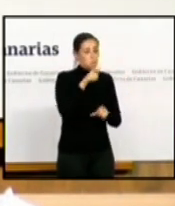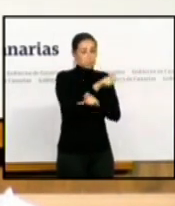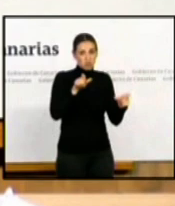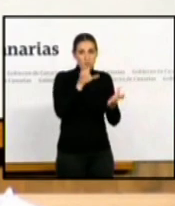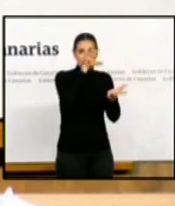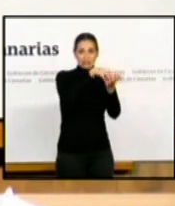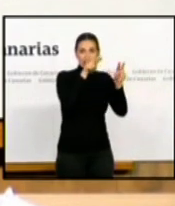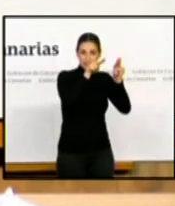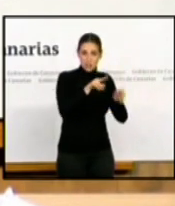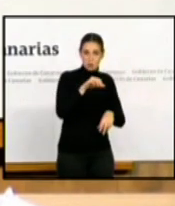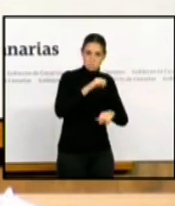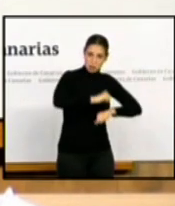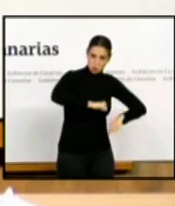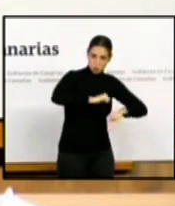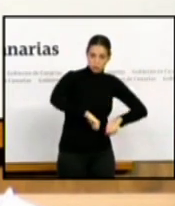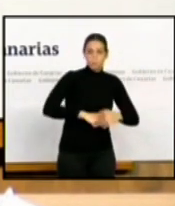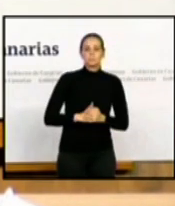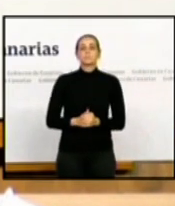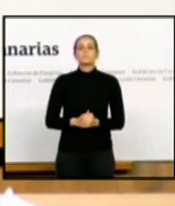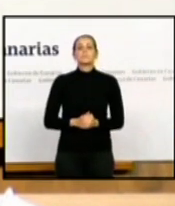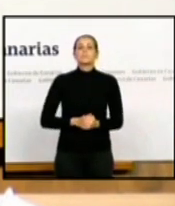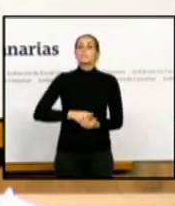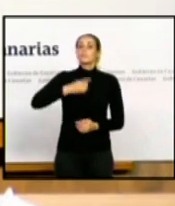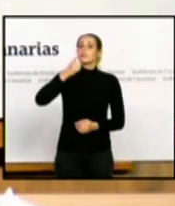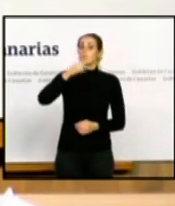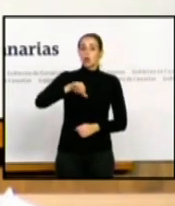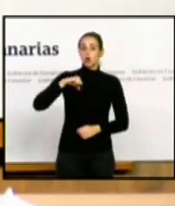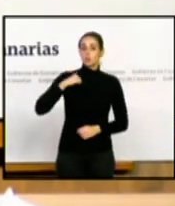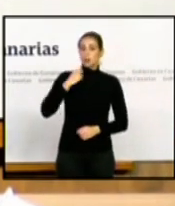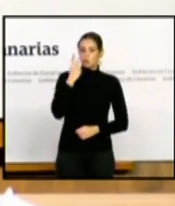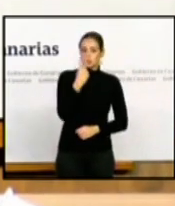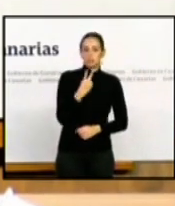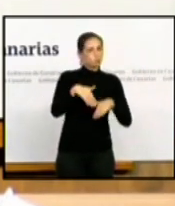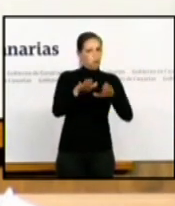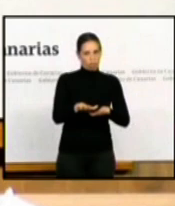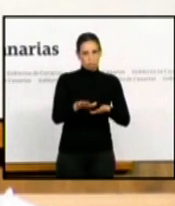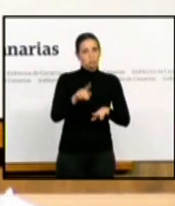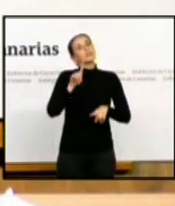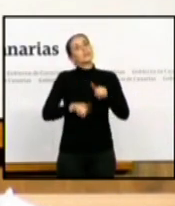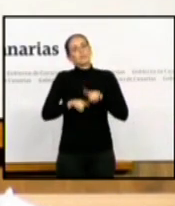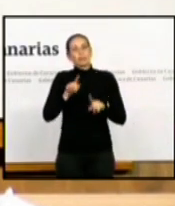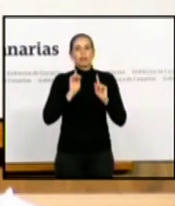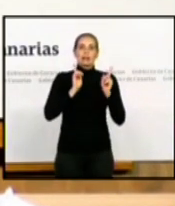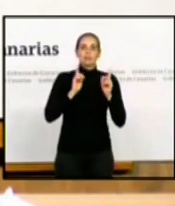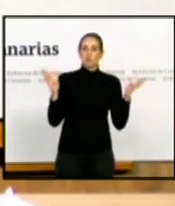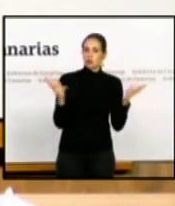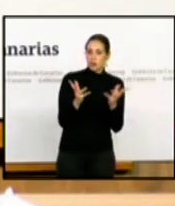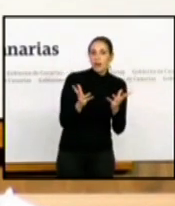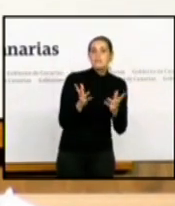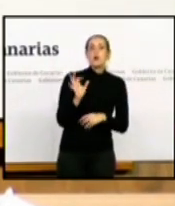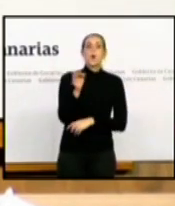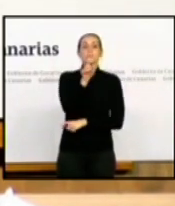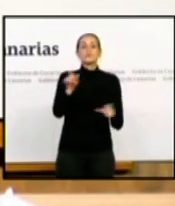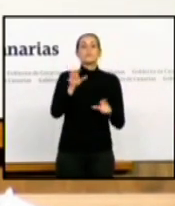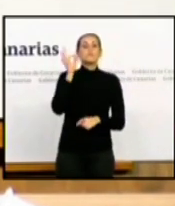mayores. También se suspenden las visitas a los hospitales, salvo en los casos muy graves, mujeres